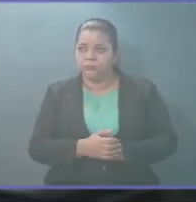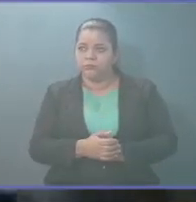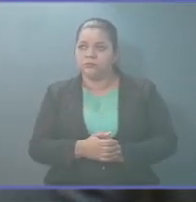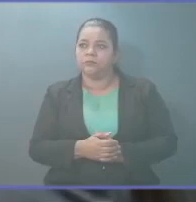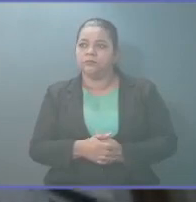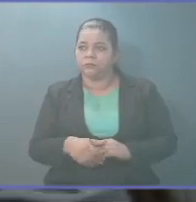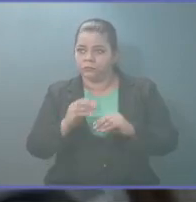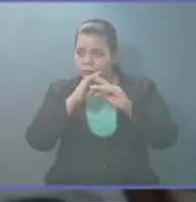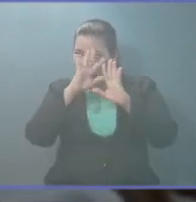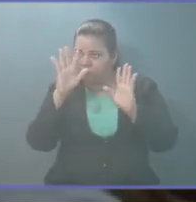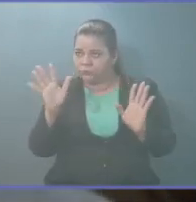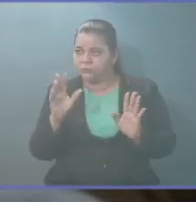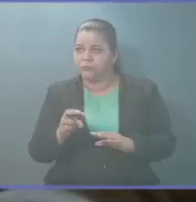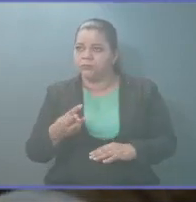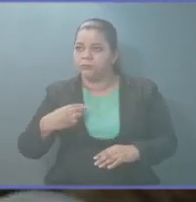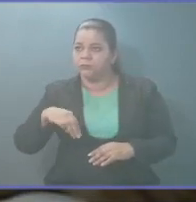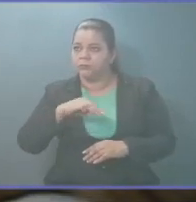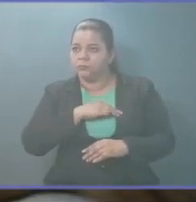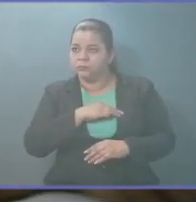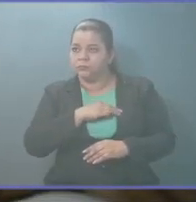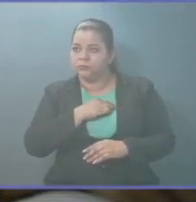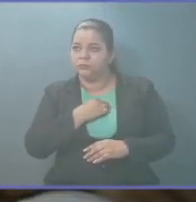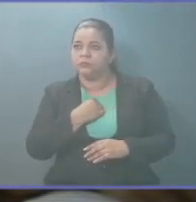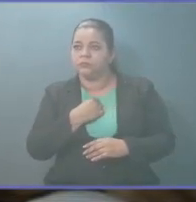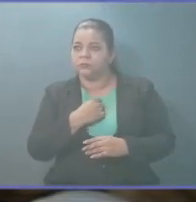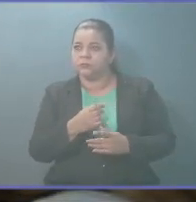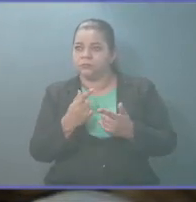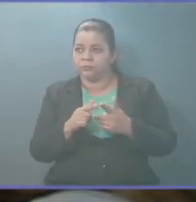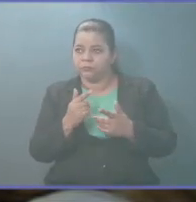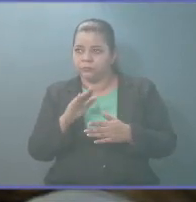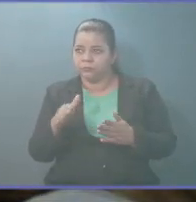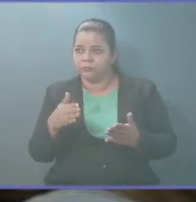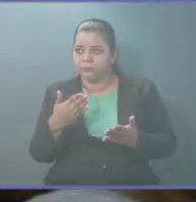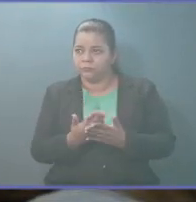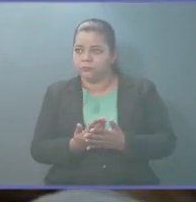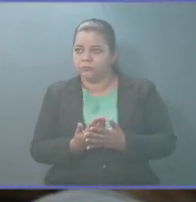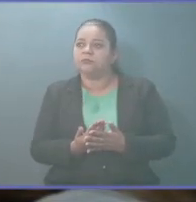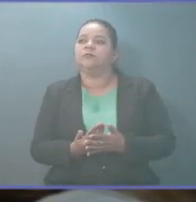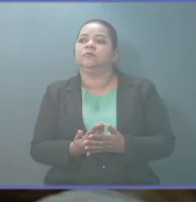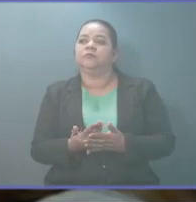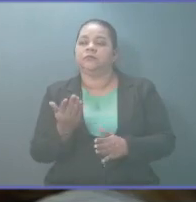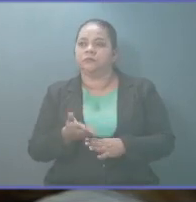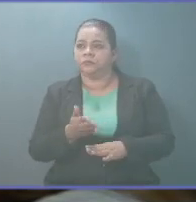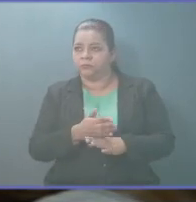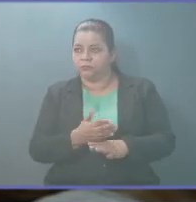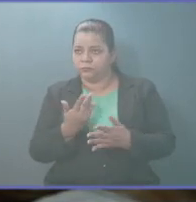estimatoria. Que diga eliminando estimatoria. No, dejando tal como está. En sentencia estimatoria. Ajá.